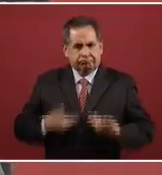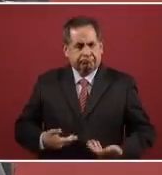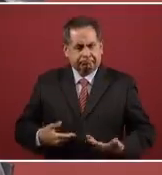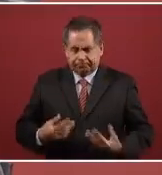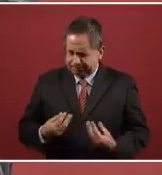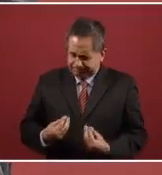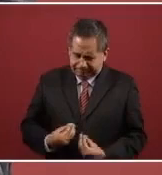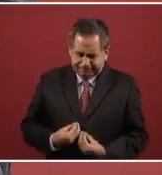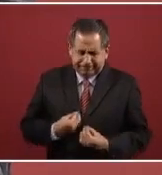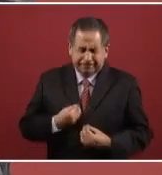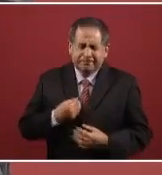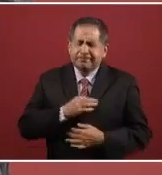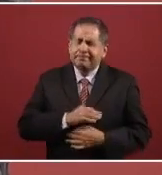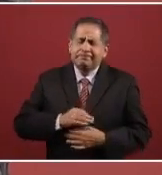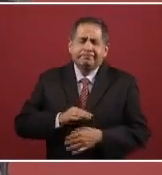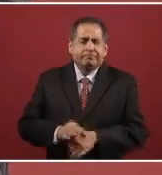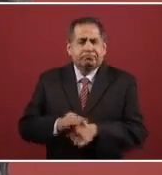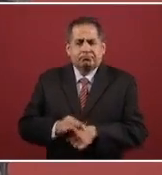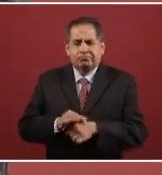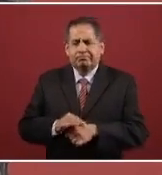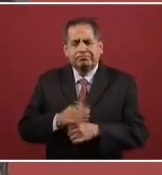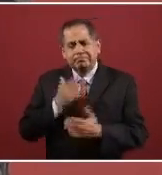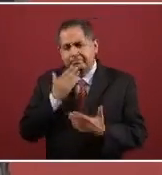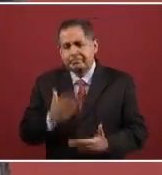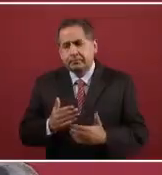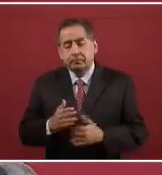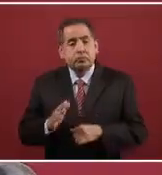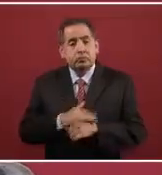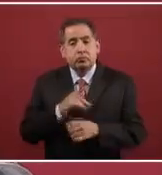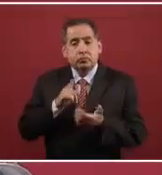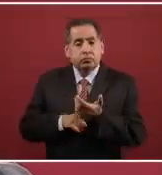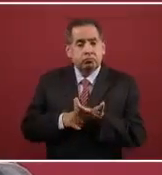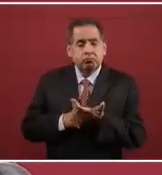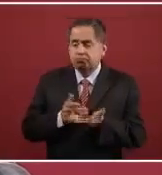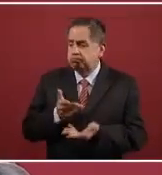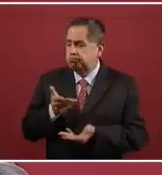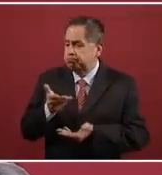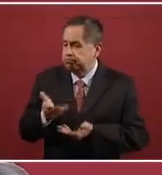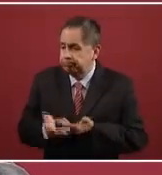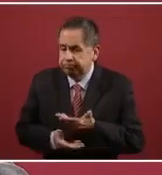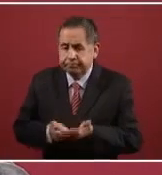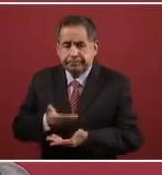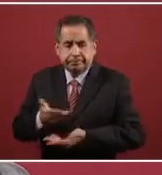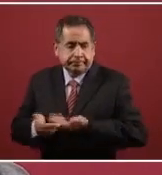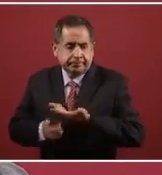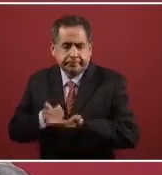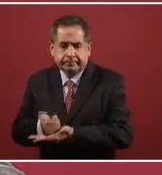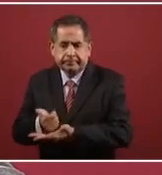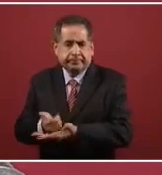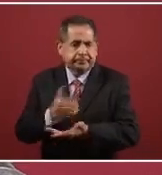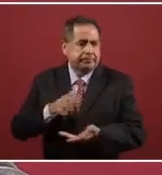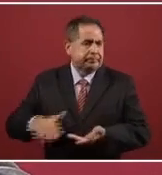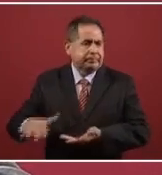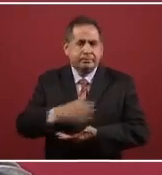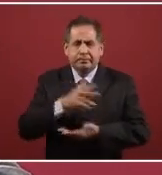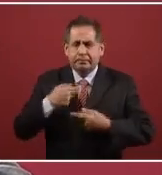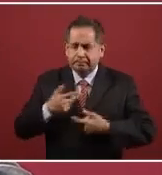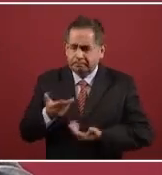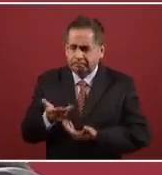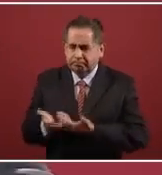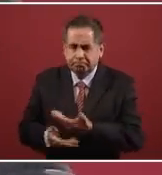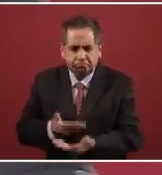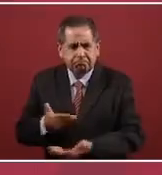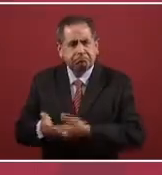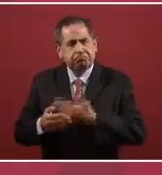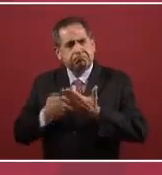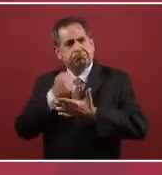viviendo, porque me permite servir a los demás.